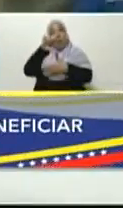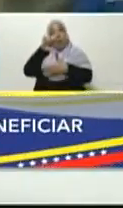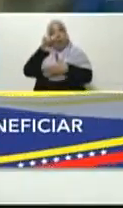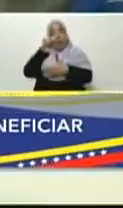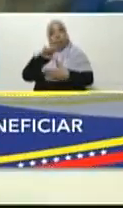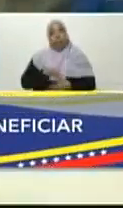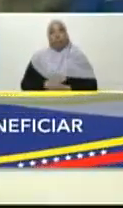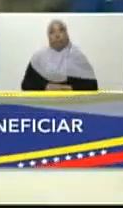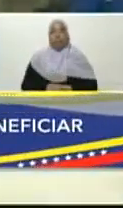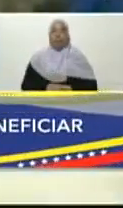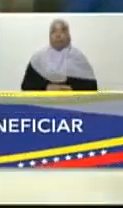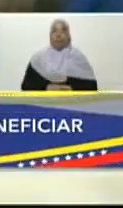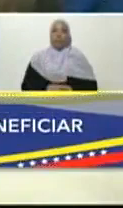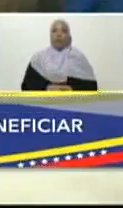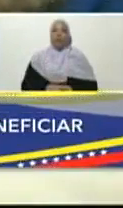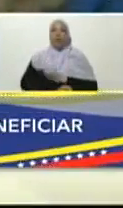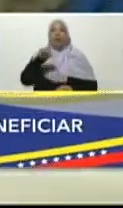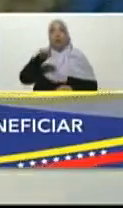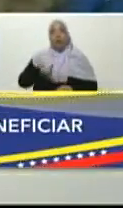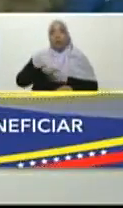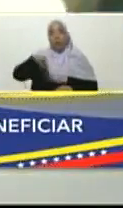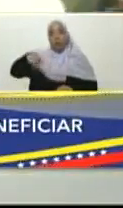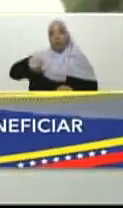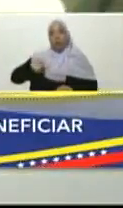Y cuando íbamos caminando también